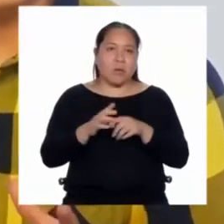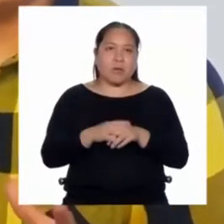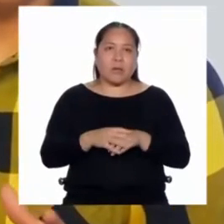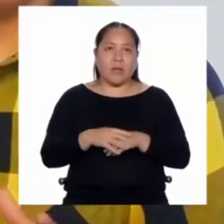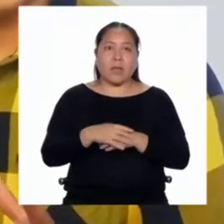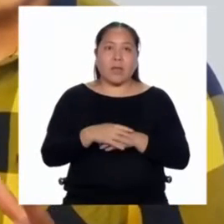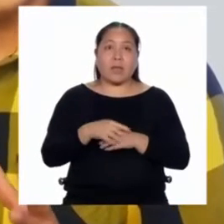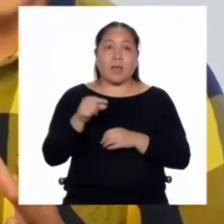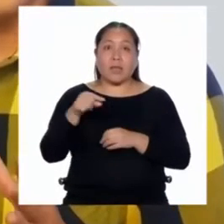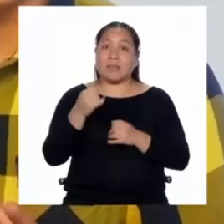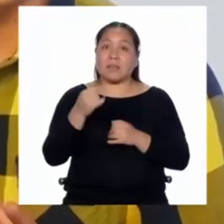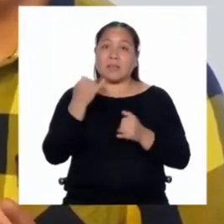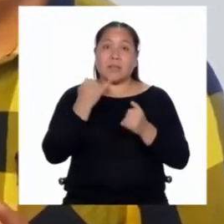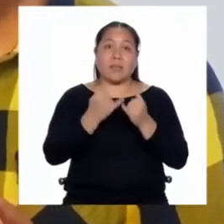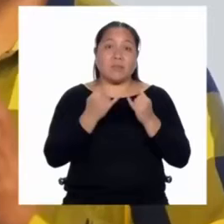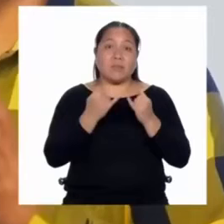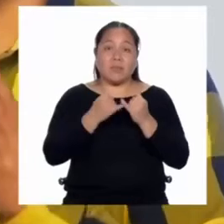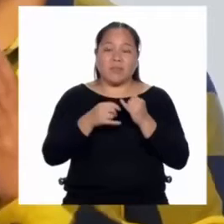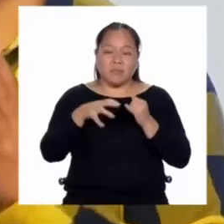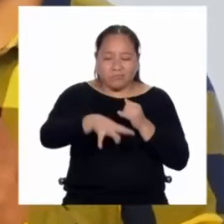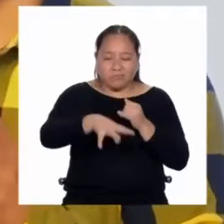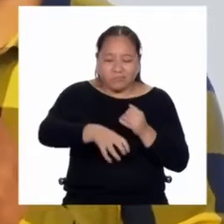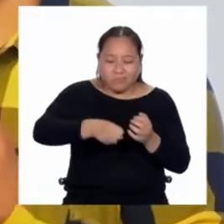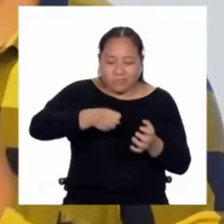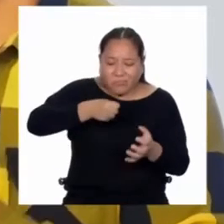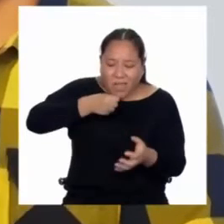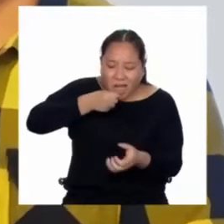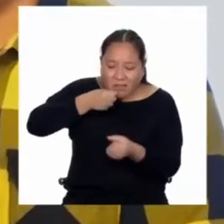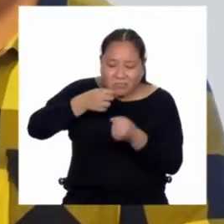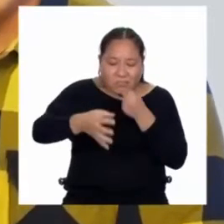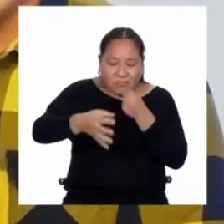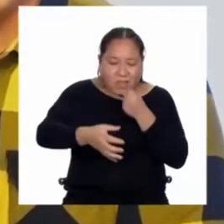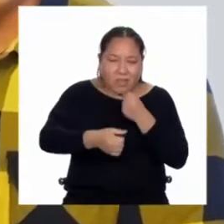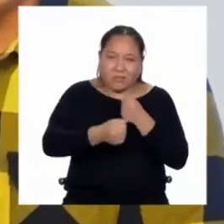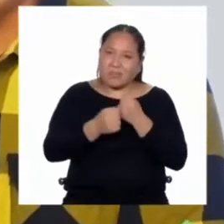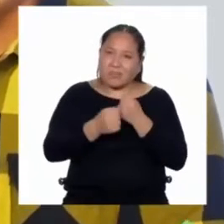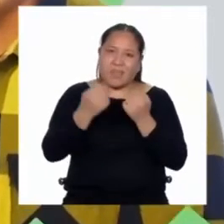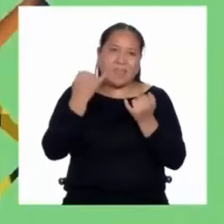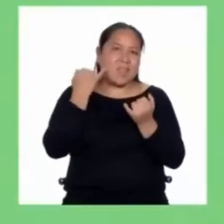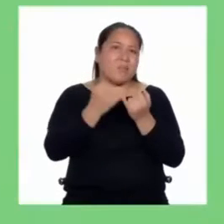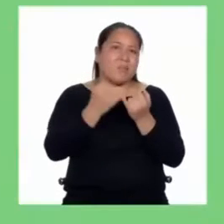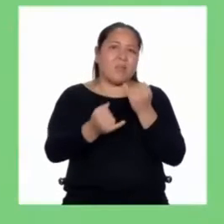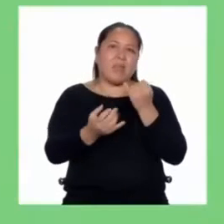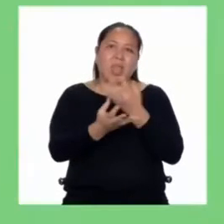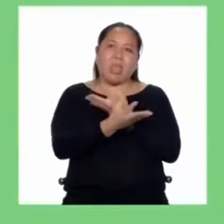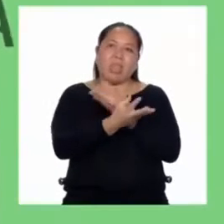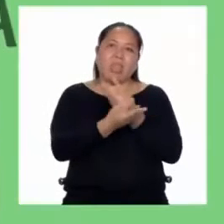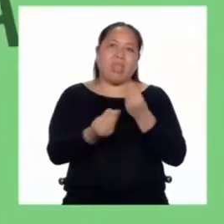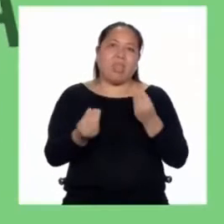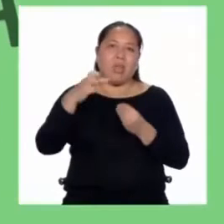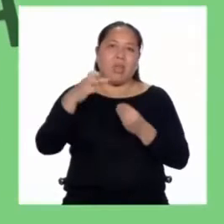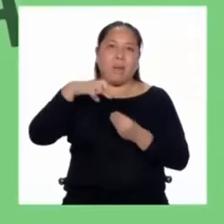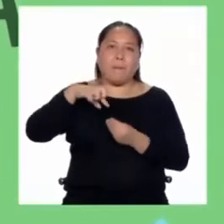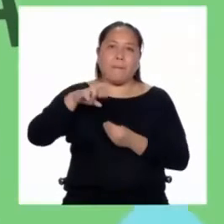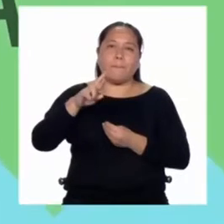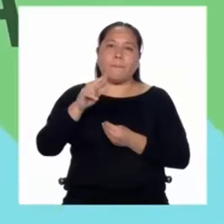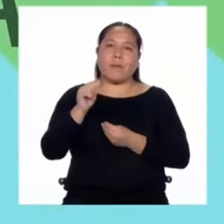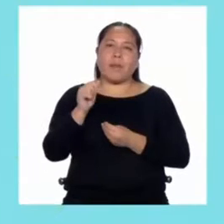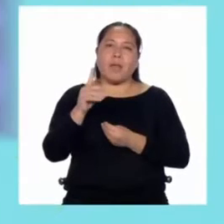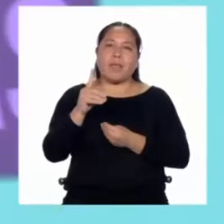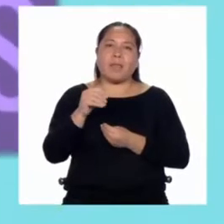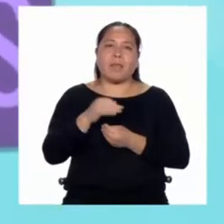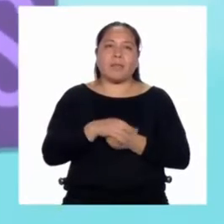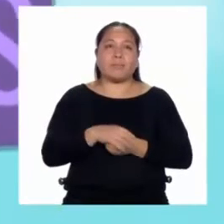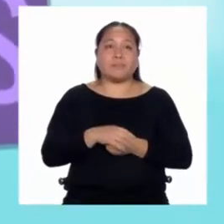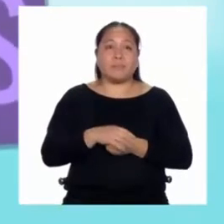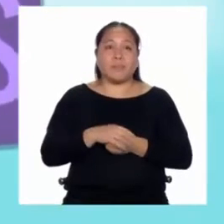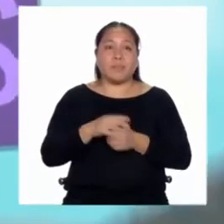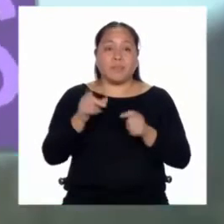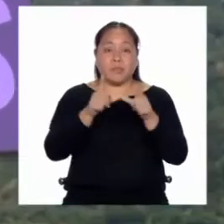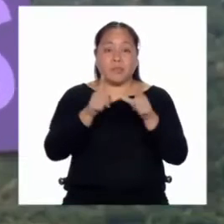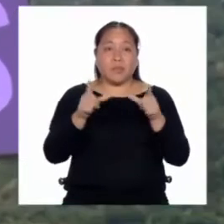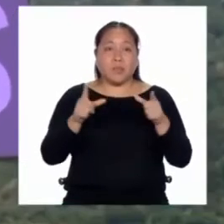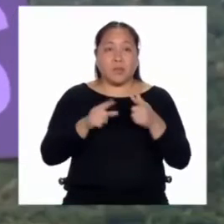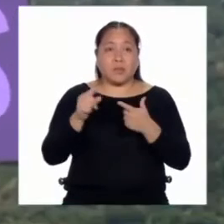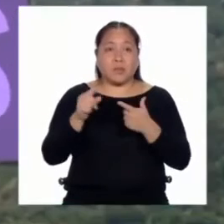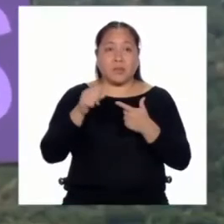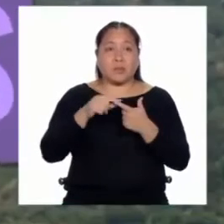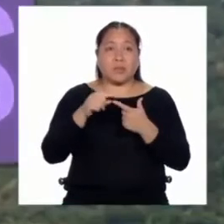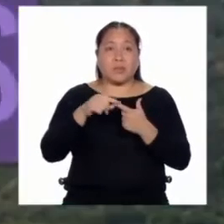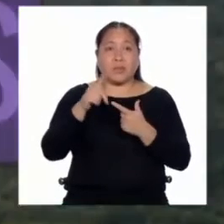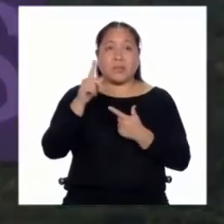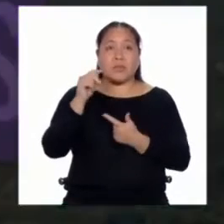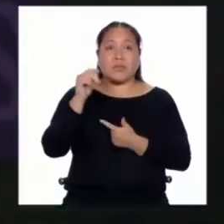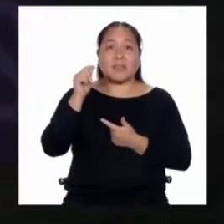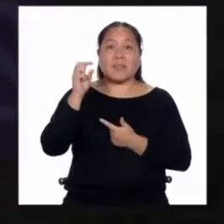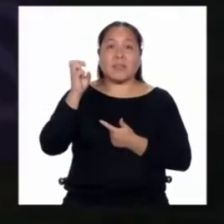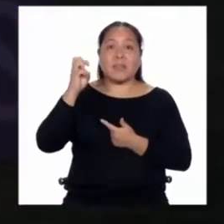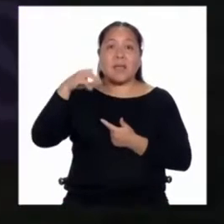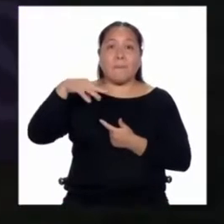han terminado por deteriorar el sistema de pradera. Hemos dicho hasta ahora que las zonas templadas presentan un paisaje